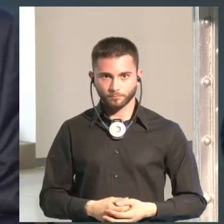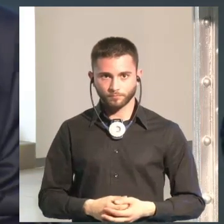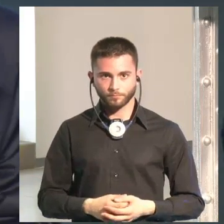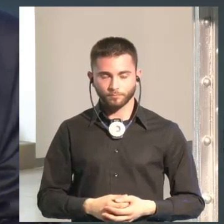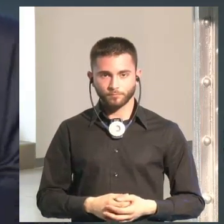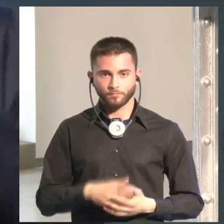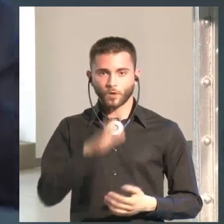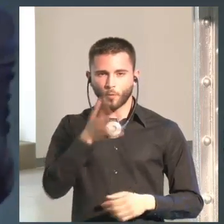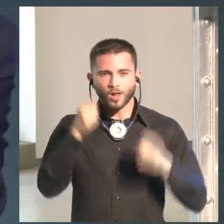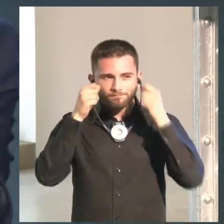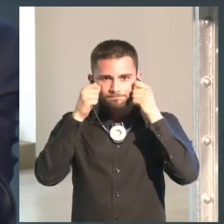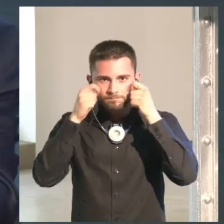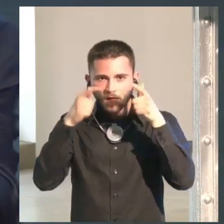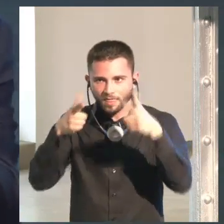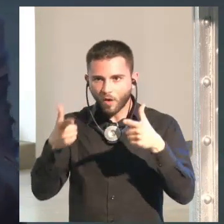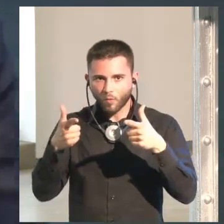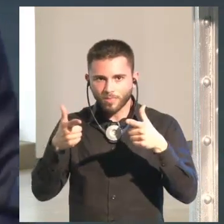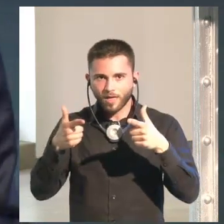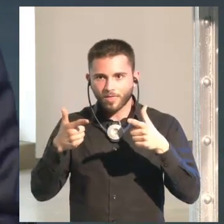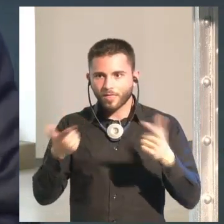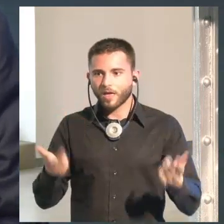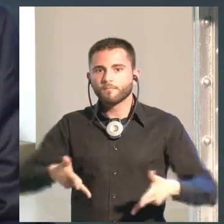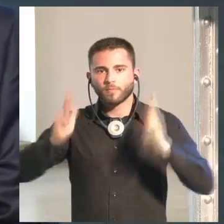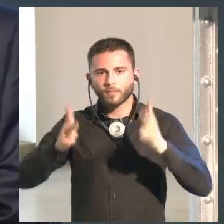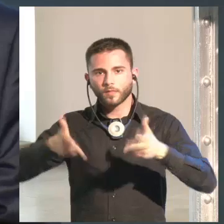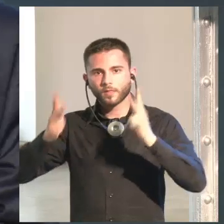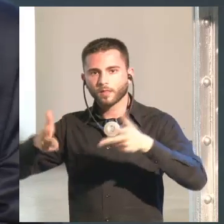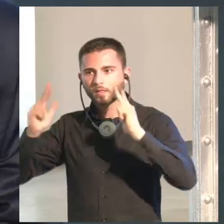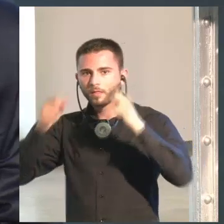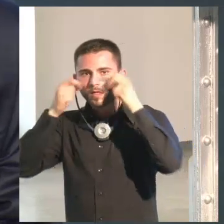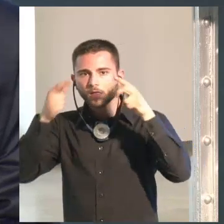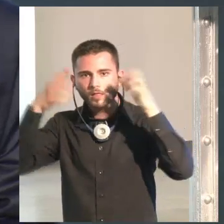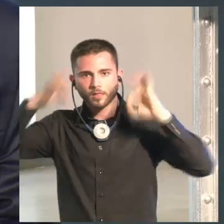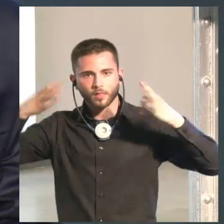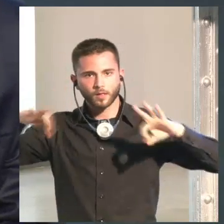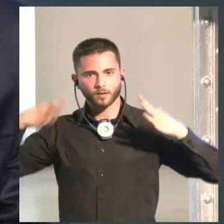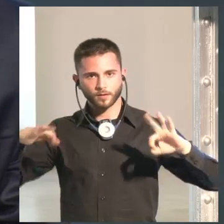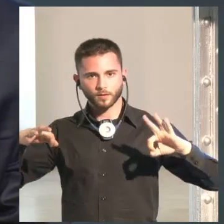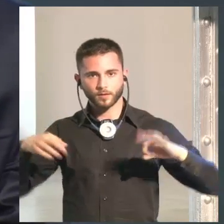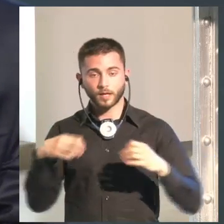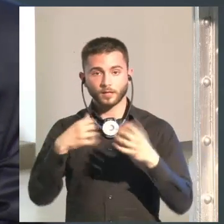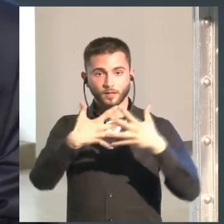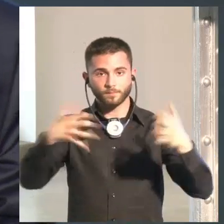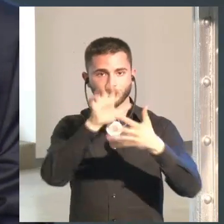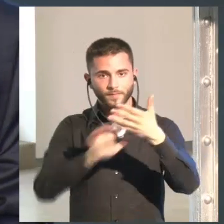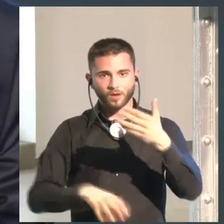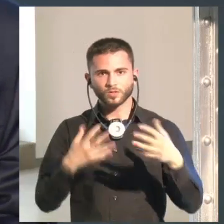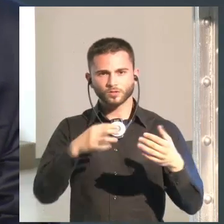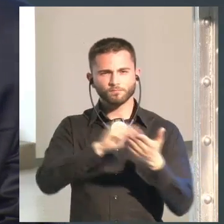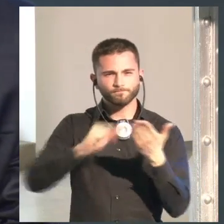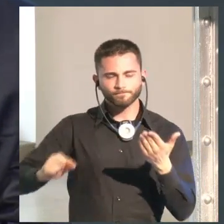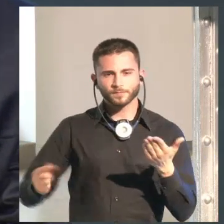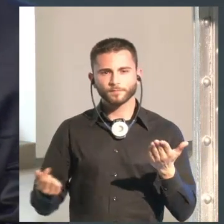tomar conciencia de todo lo que uno está cediendo sin darse cuenta. Nosotros, cuando escribimos este artículo, también hicimos un